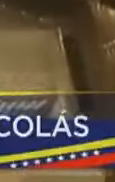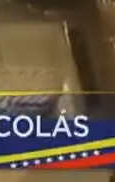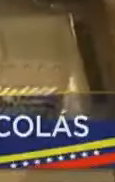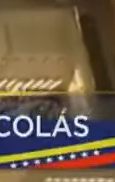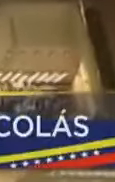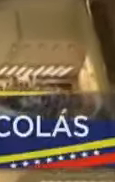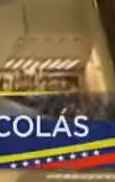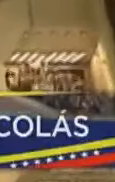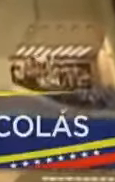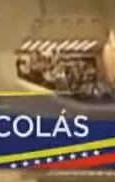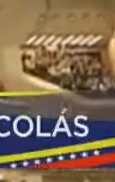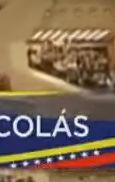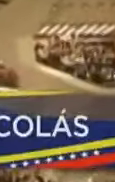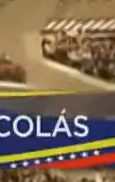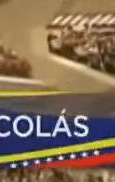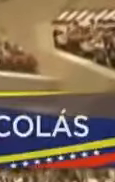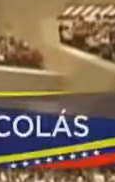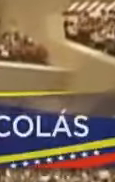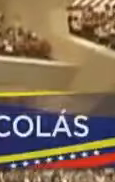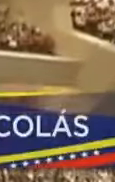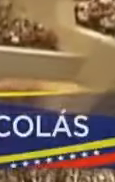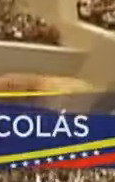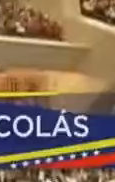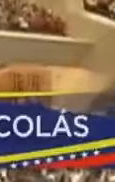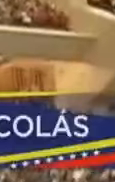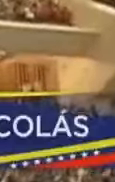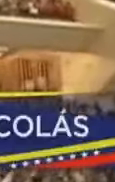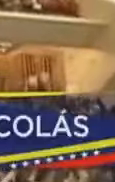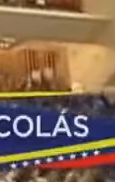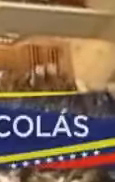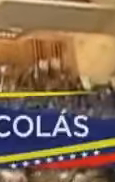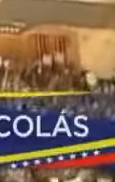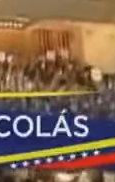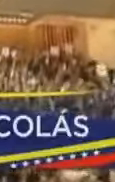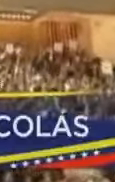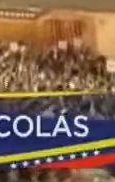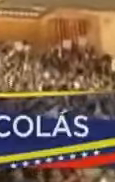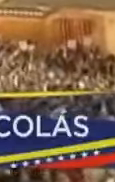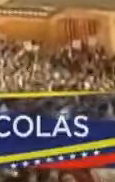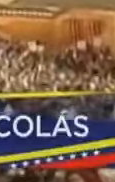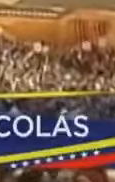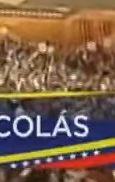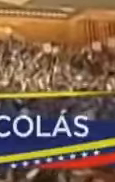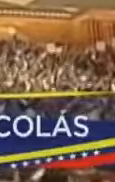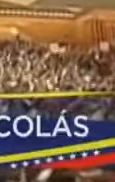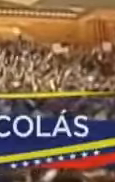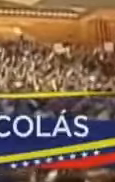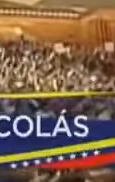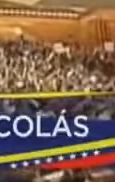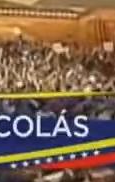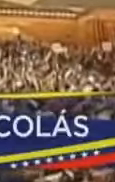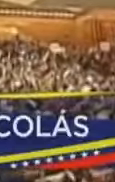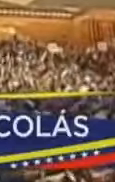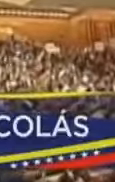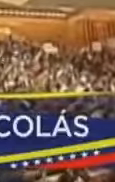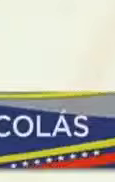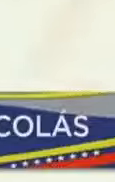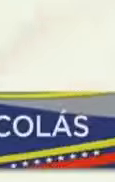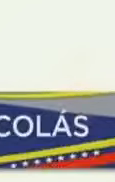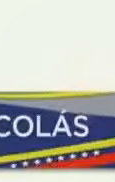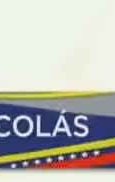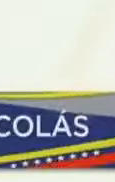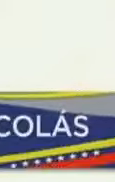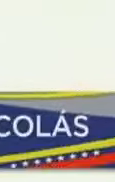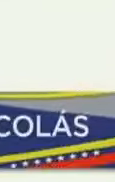mi estela. El rumor del llano en una canción que me